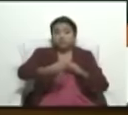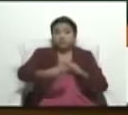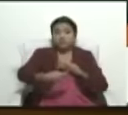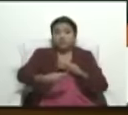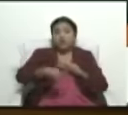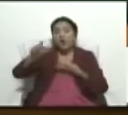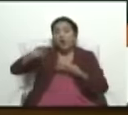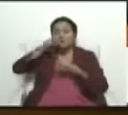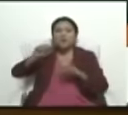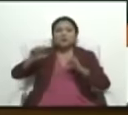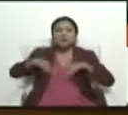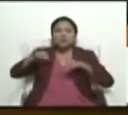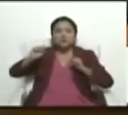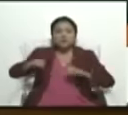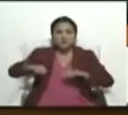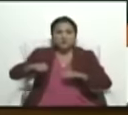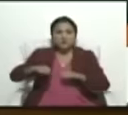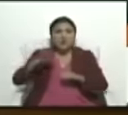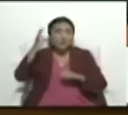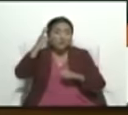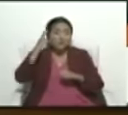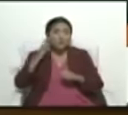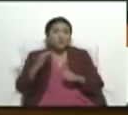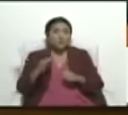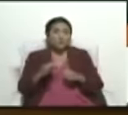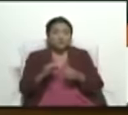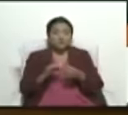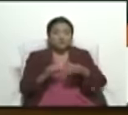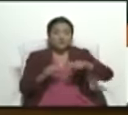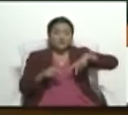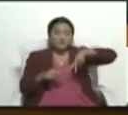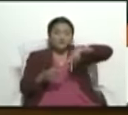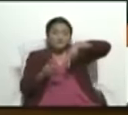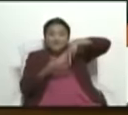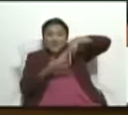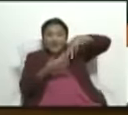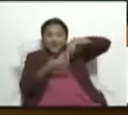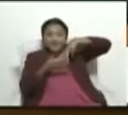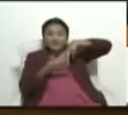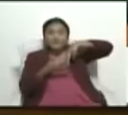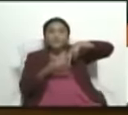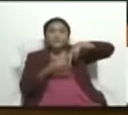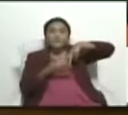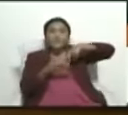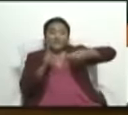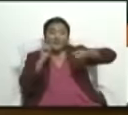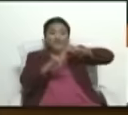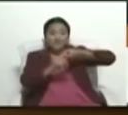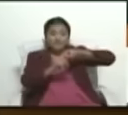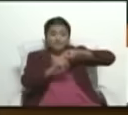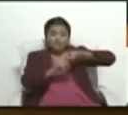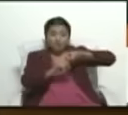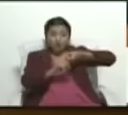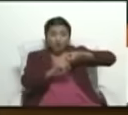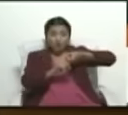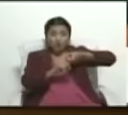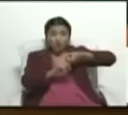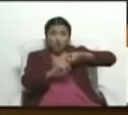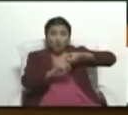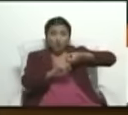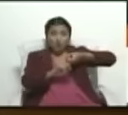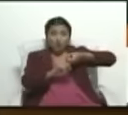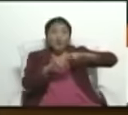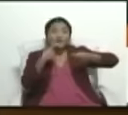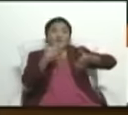Hacen que Natalia, como ella misma lo refiere, bañe sus pies con la sangre de su propia pareja y vaya